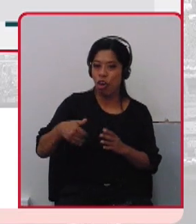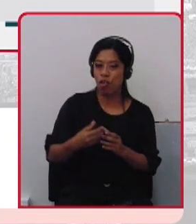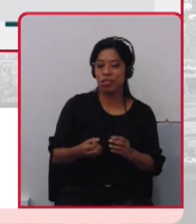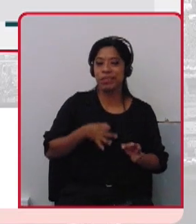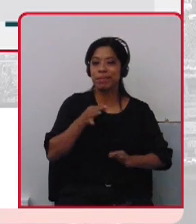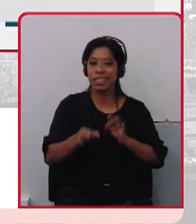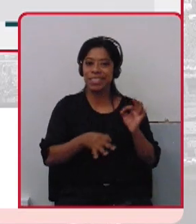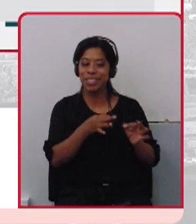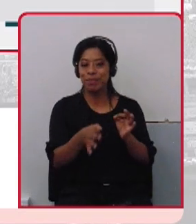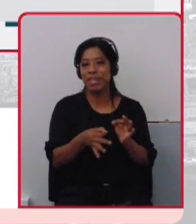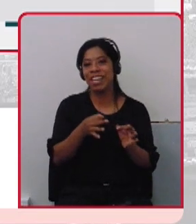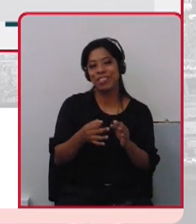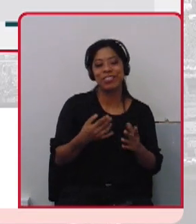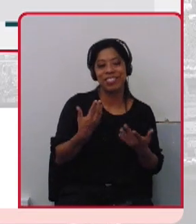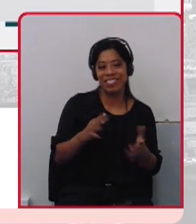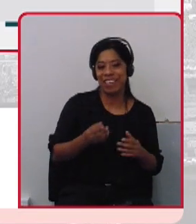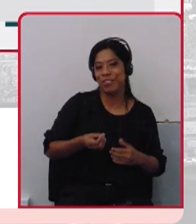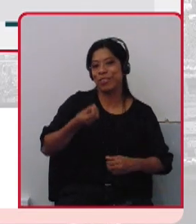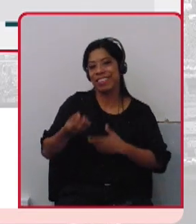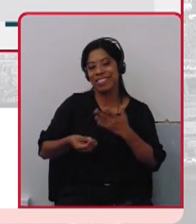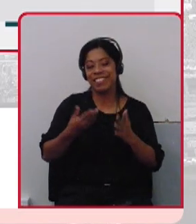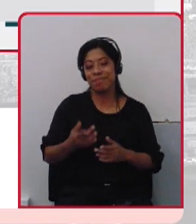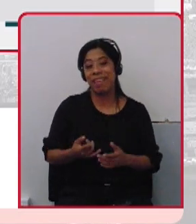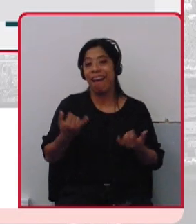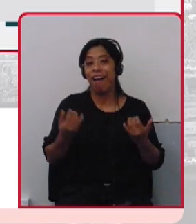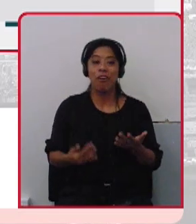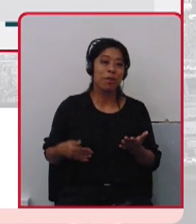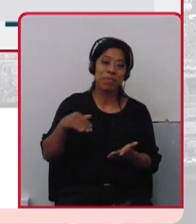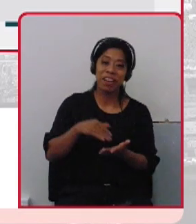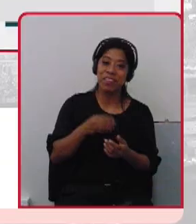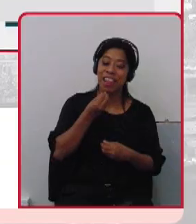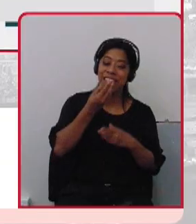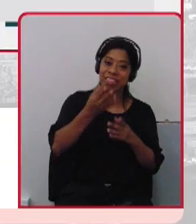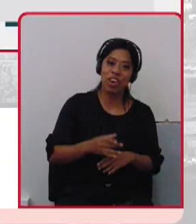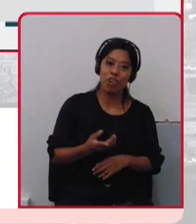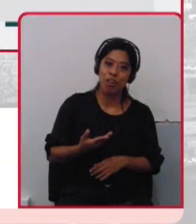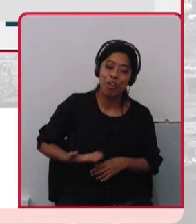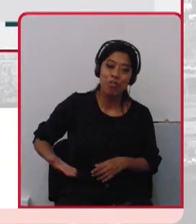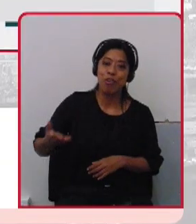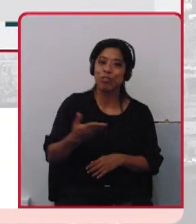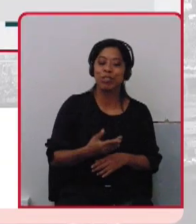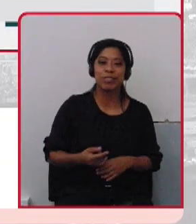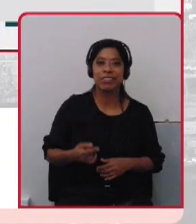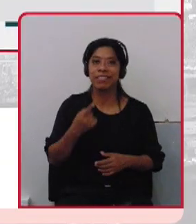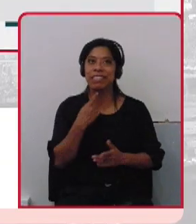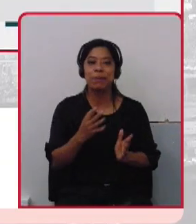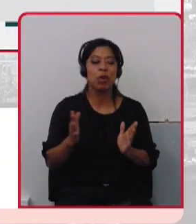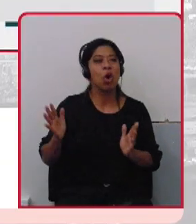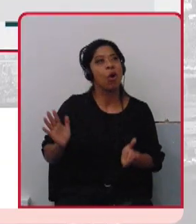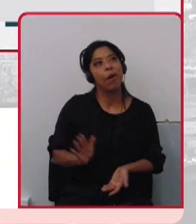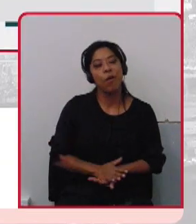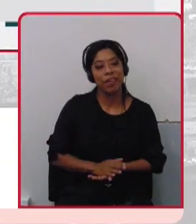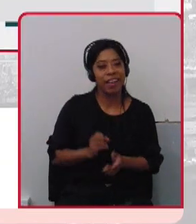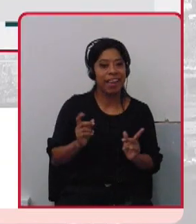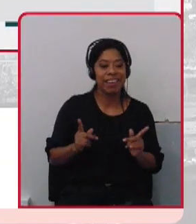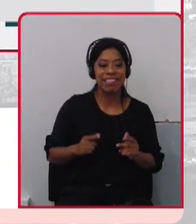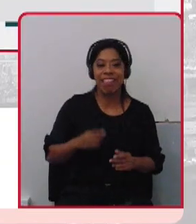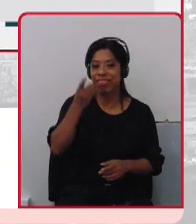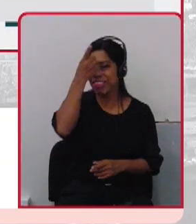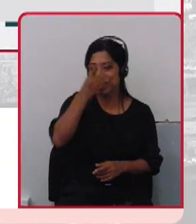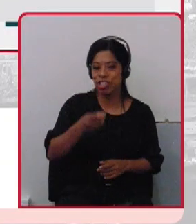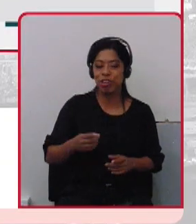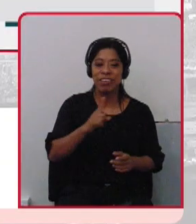mi presentación. Solo acá mencionar pues que nosotros no pretendemos con esto que sea pues una